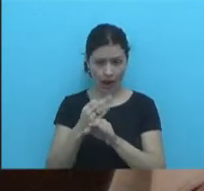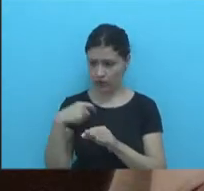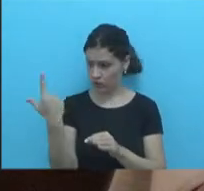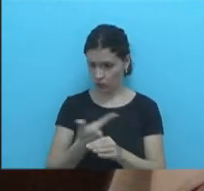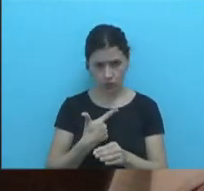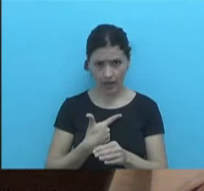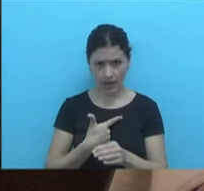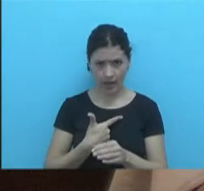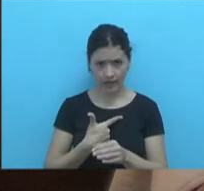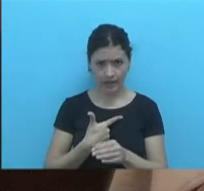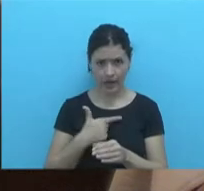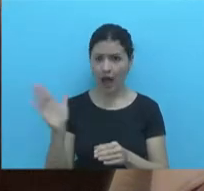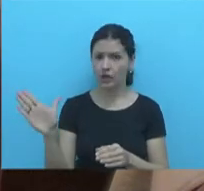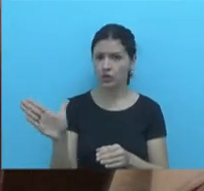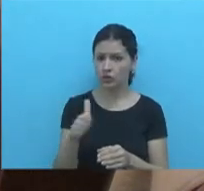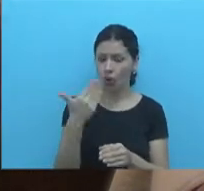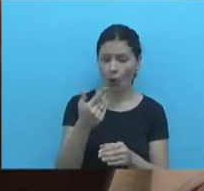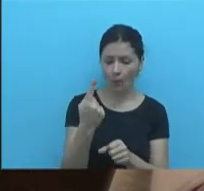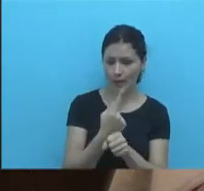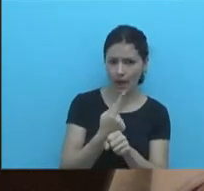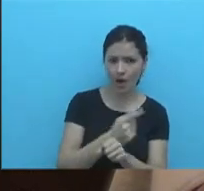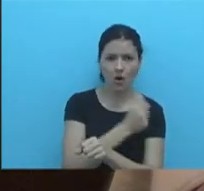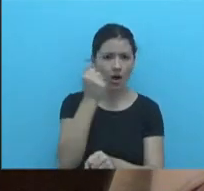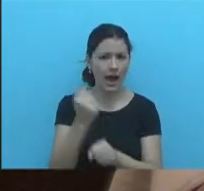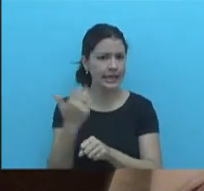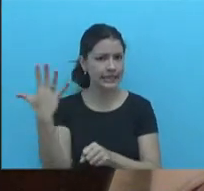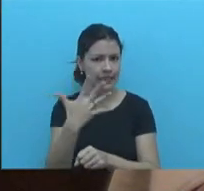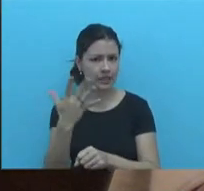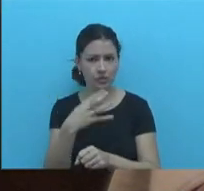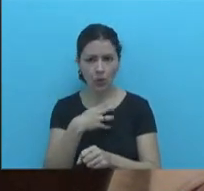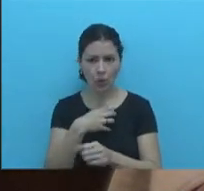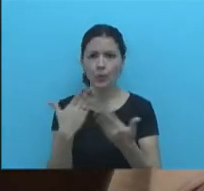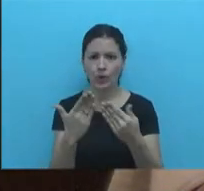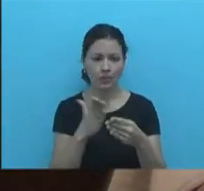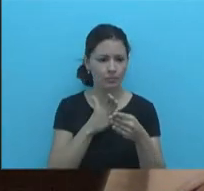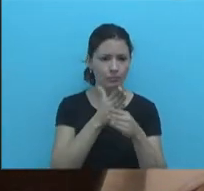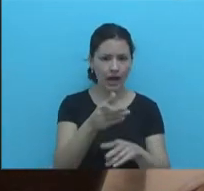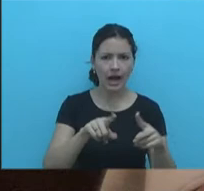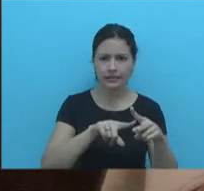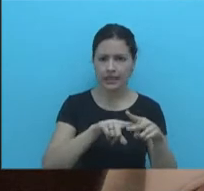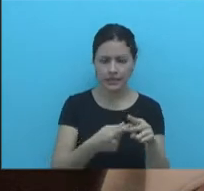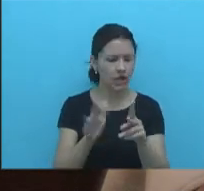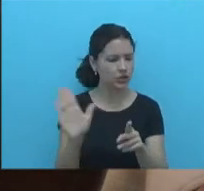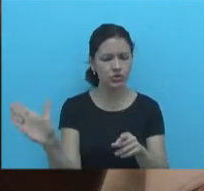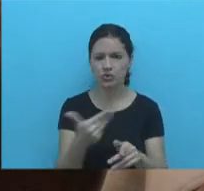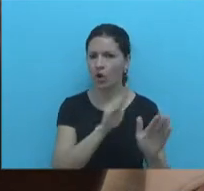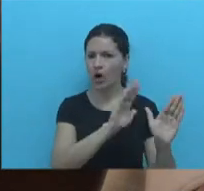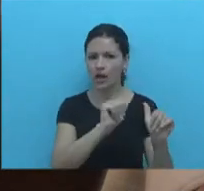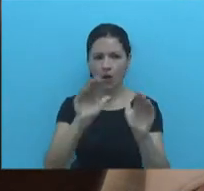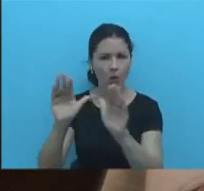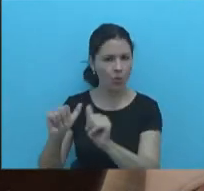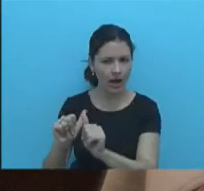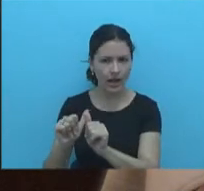se beneficia a todo el curso, de primero a quinto año. Tenemos todos los beneficios,